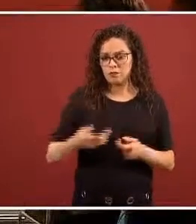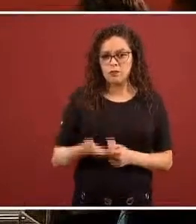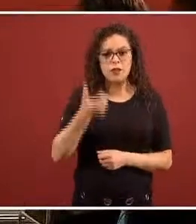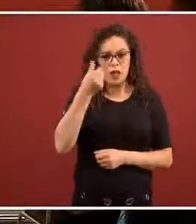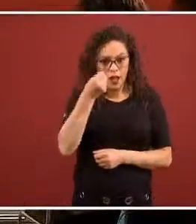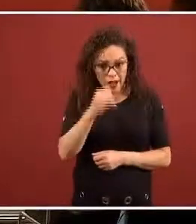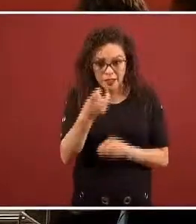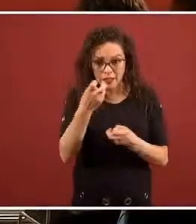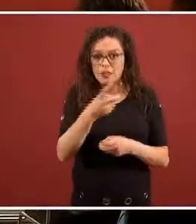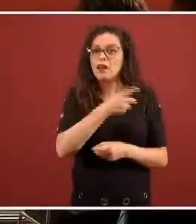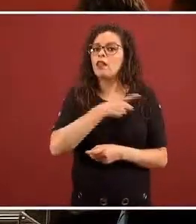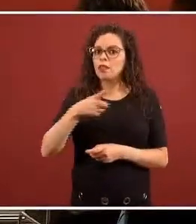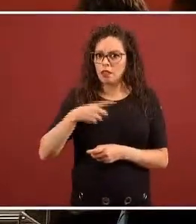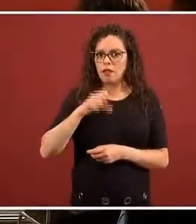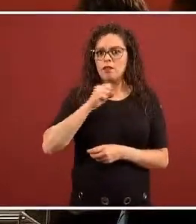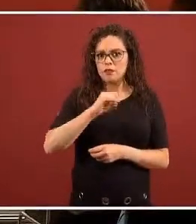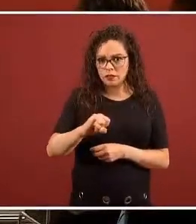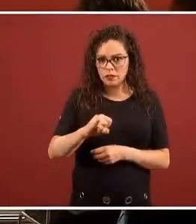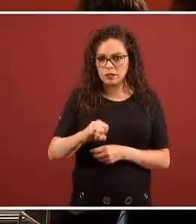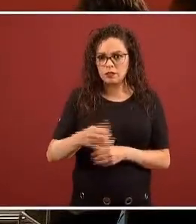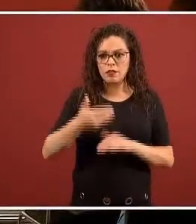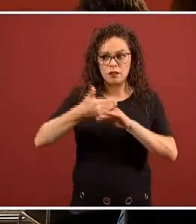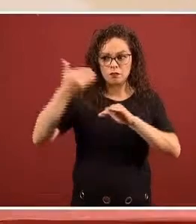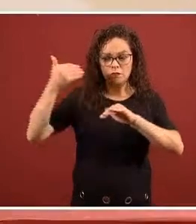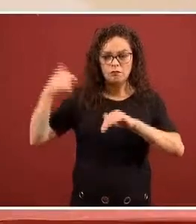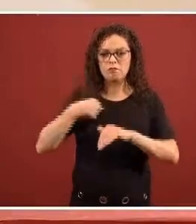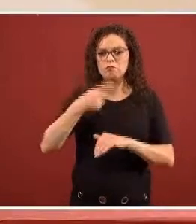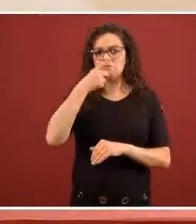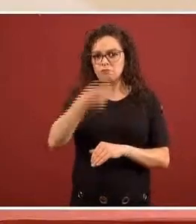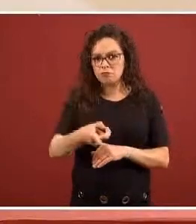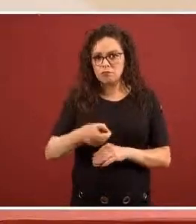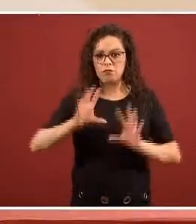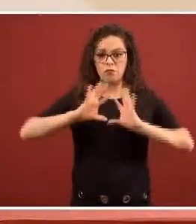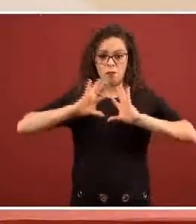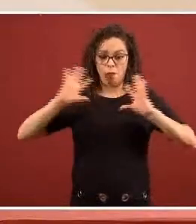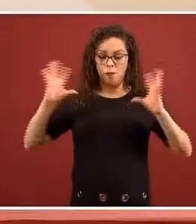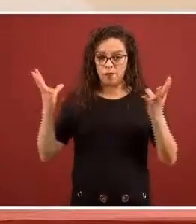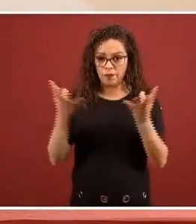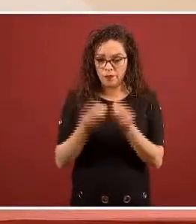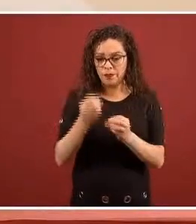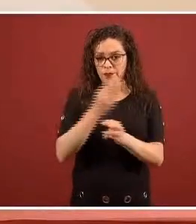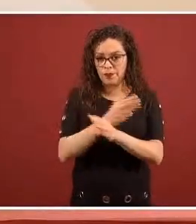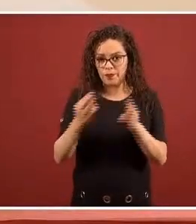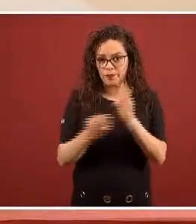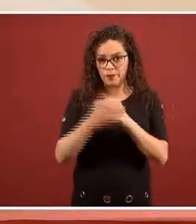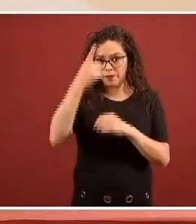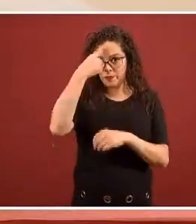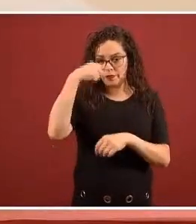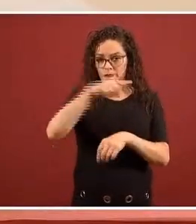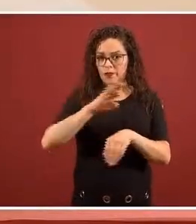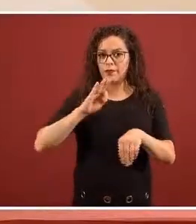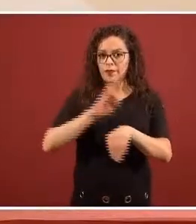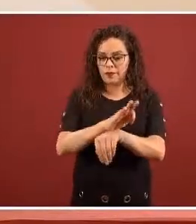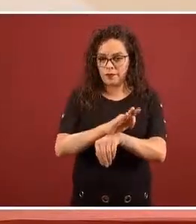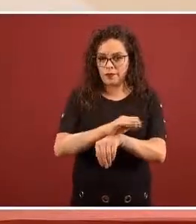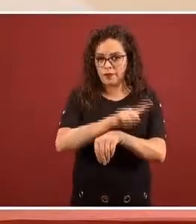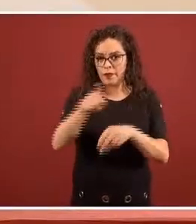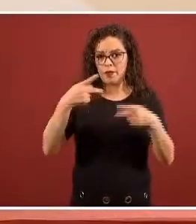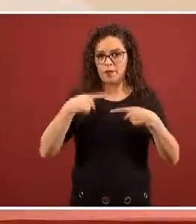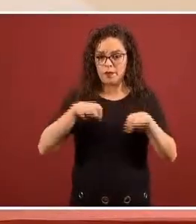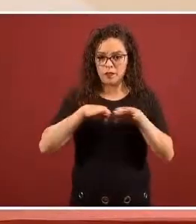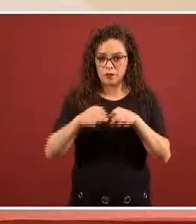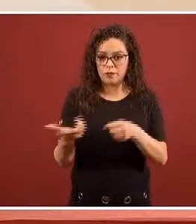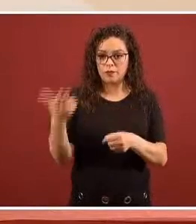o en varias ocasiones es de todos los elementos del equipo de protección personal, hay algunos que confieren